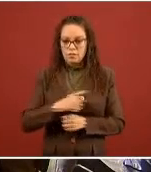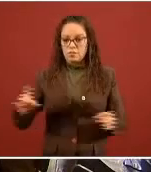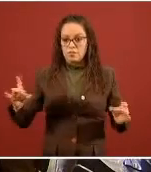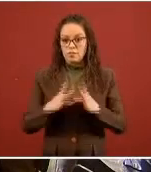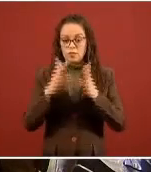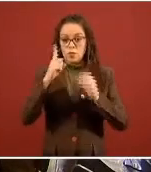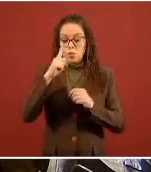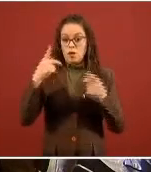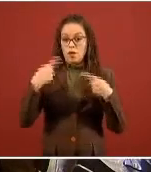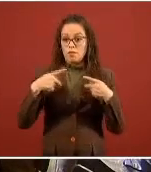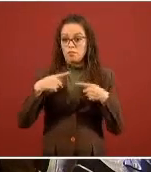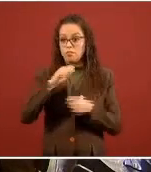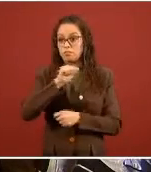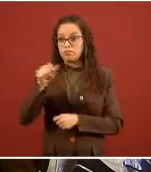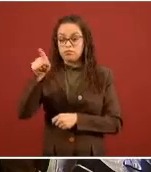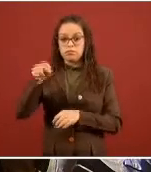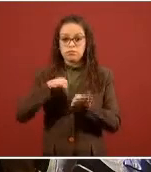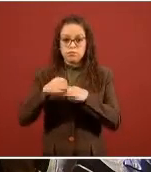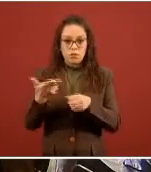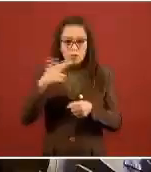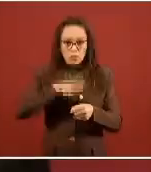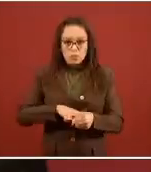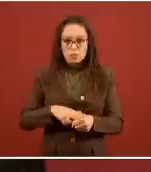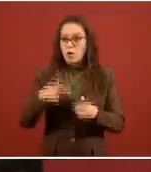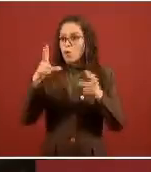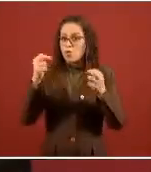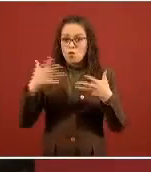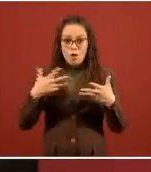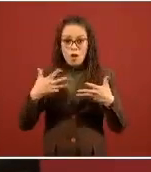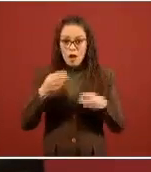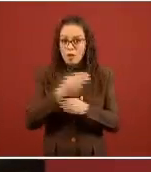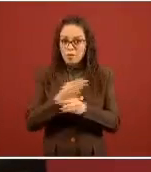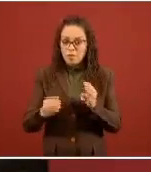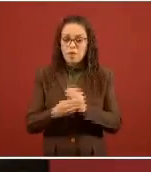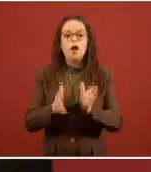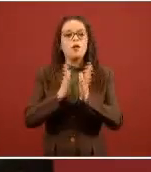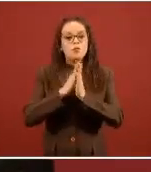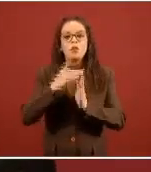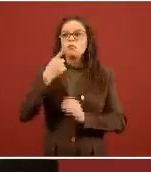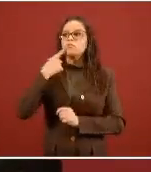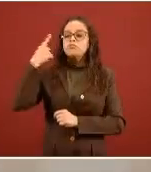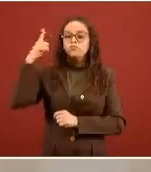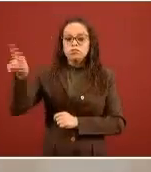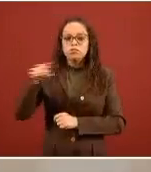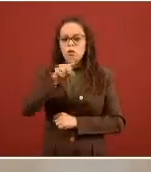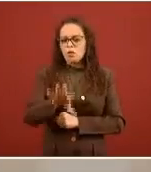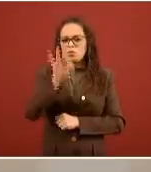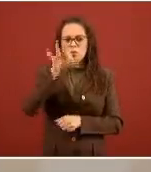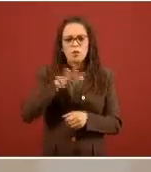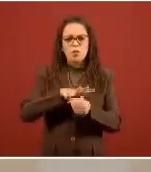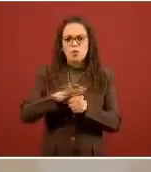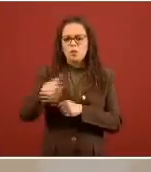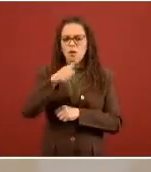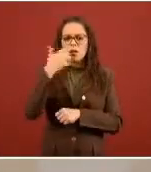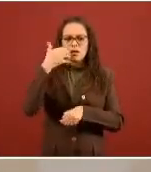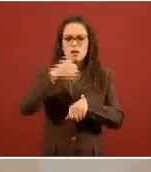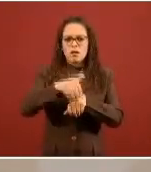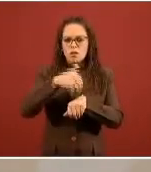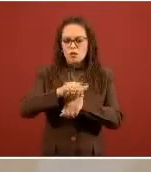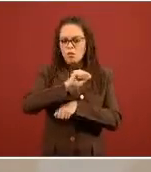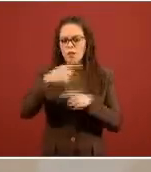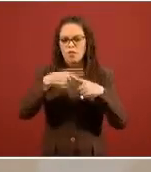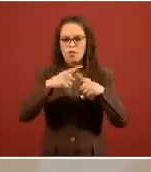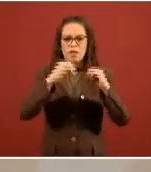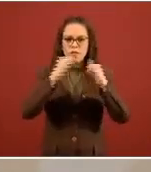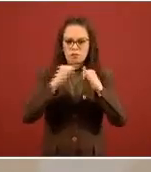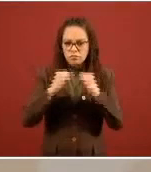no los identifica, por favor que lo denuncie en cualquiera de los números que hemos puesto a disposición, puede ser en los números institucionales,